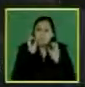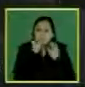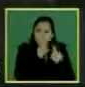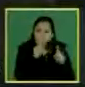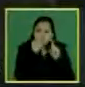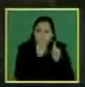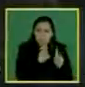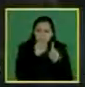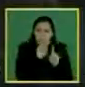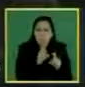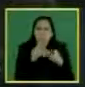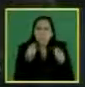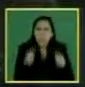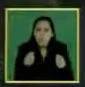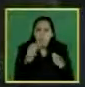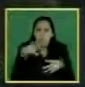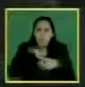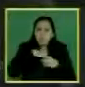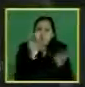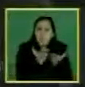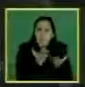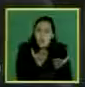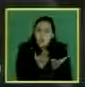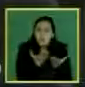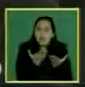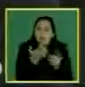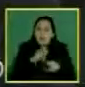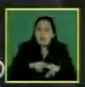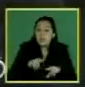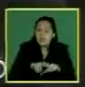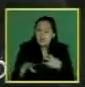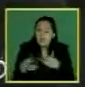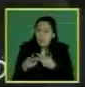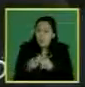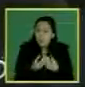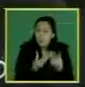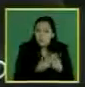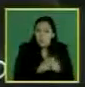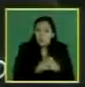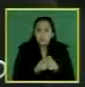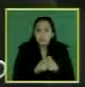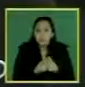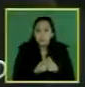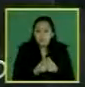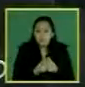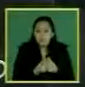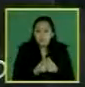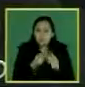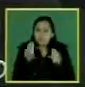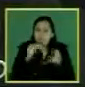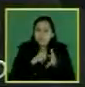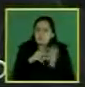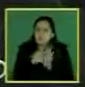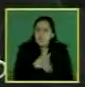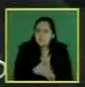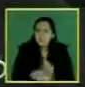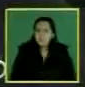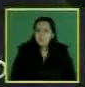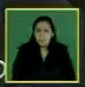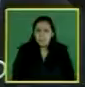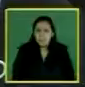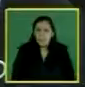Los republicanos se forman en las escuelas, se forman en la infancia, se forman con los niños. Ahora, pero ¿qué significa eso?